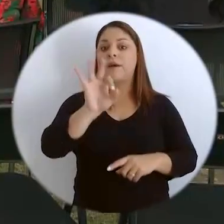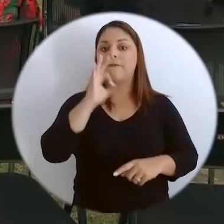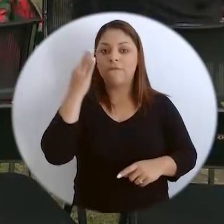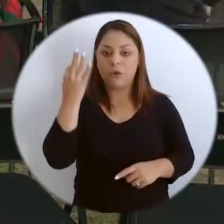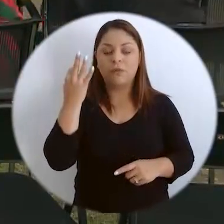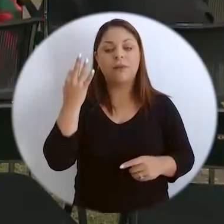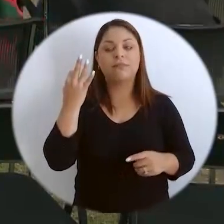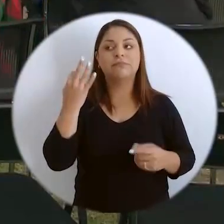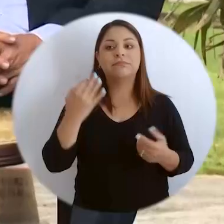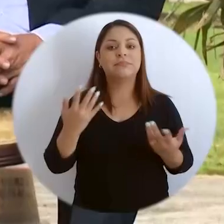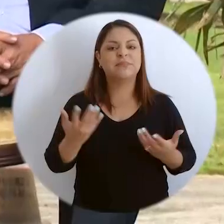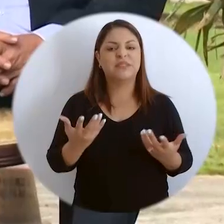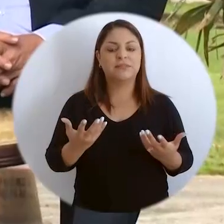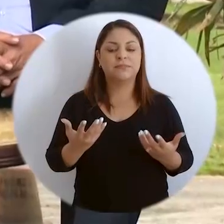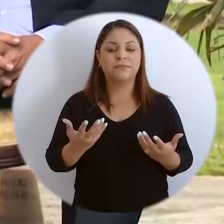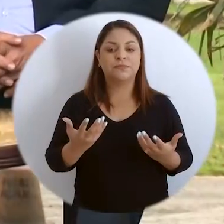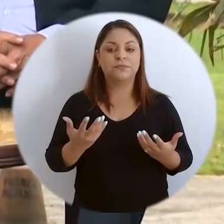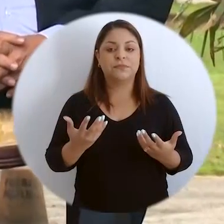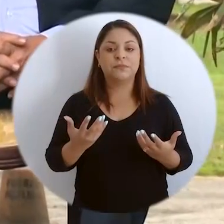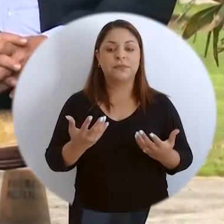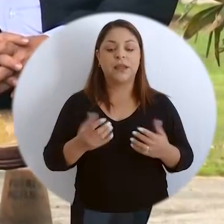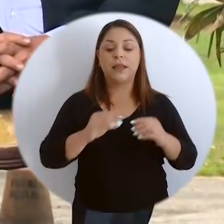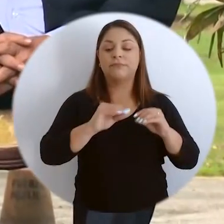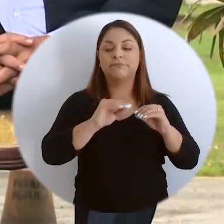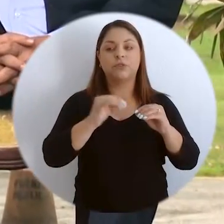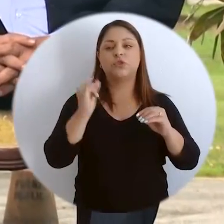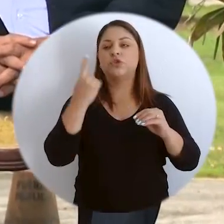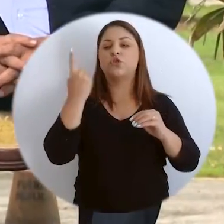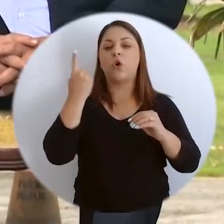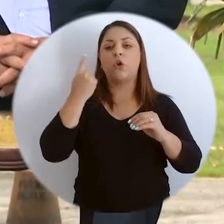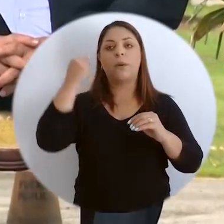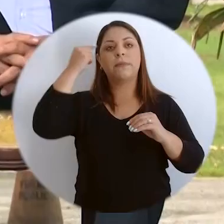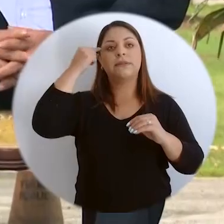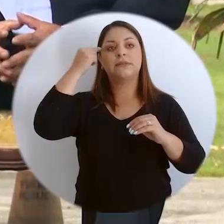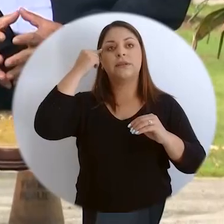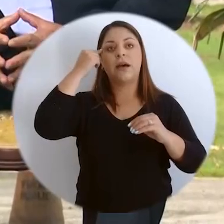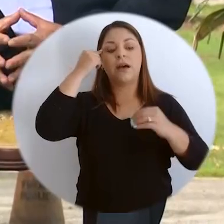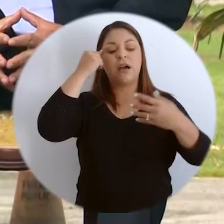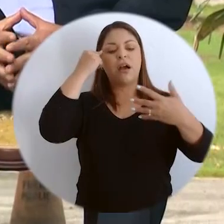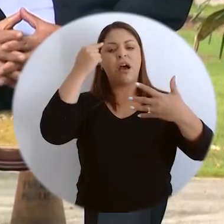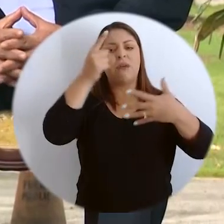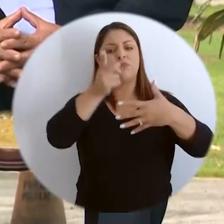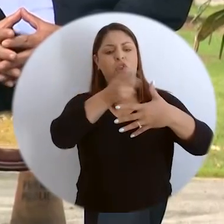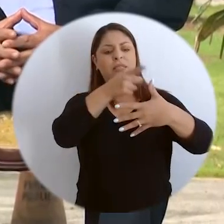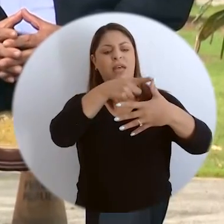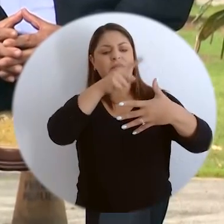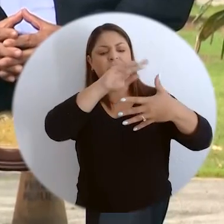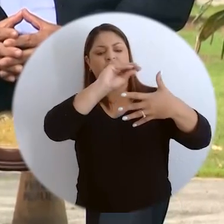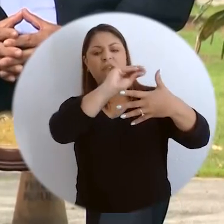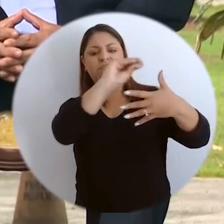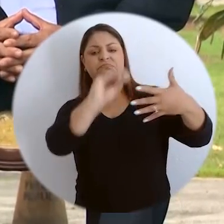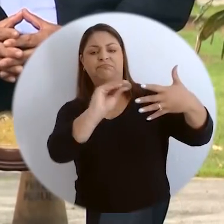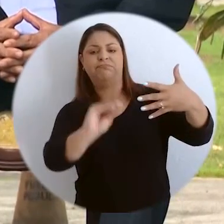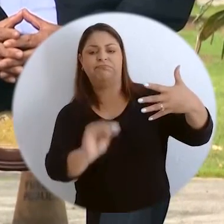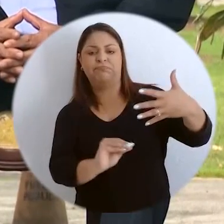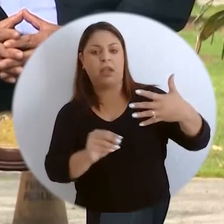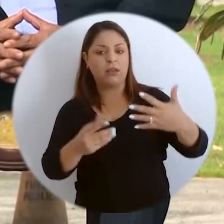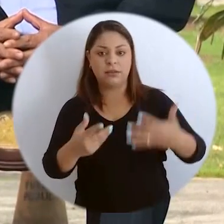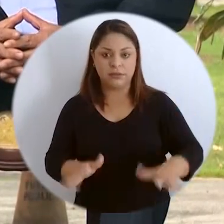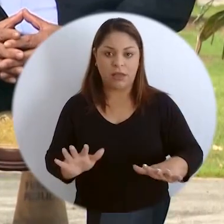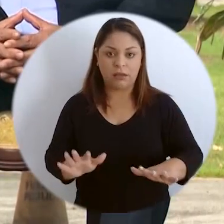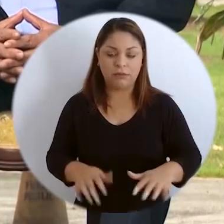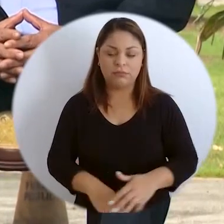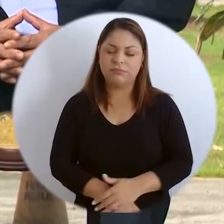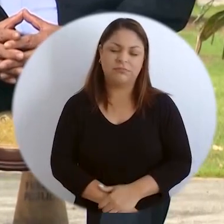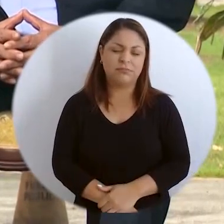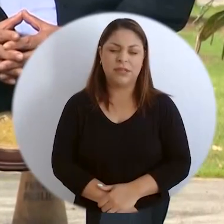simplemente desplazarla, al punto que también siguiendo a Claudia, se dice el